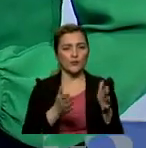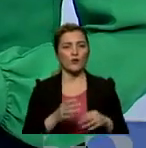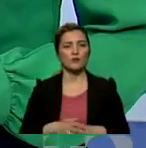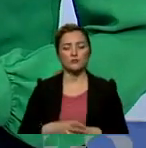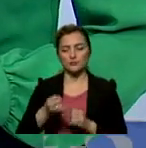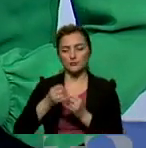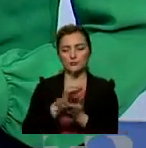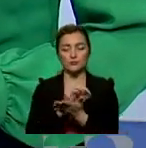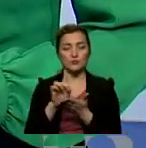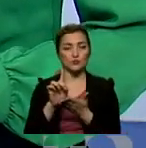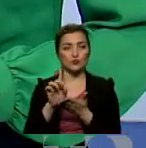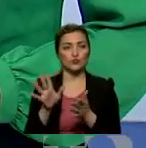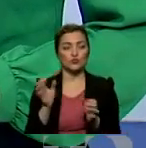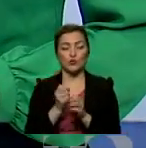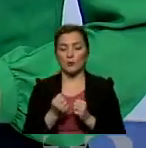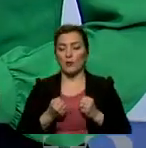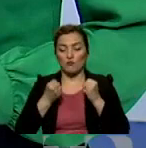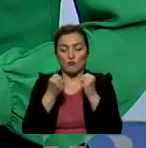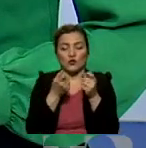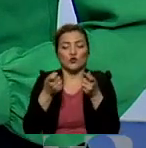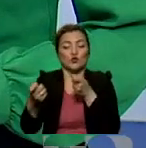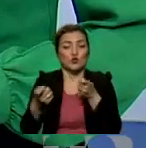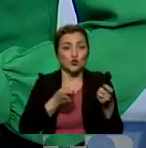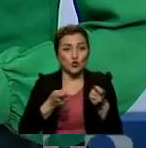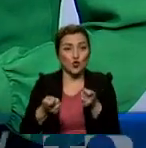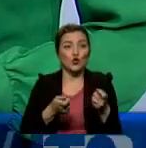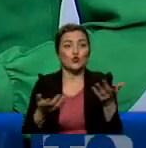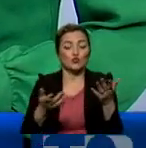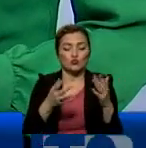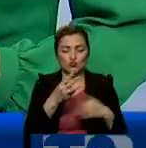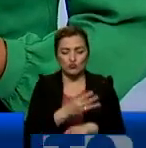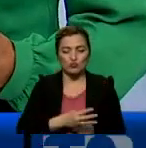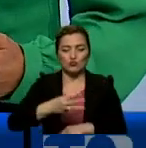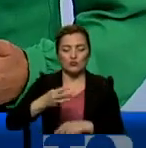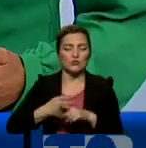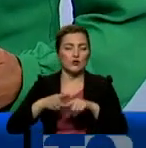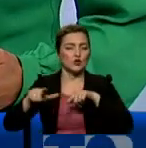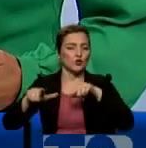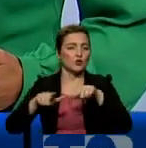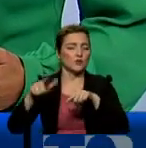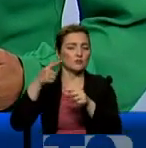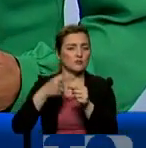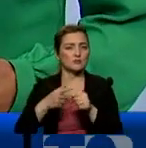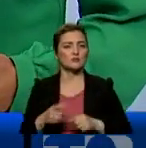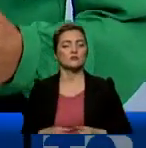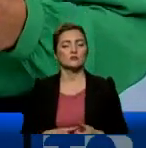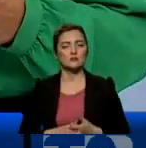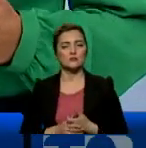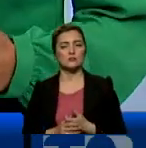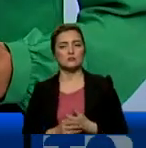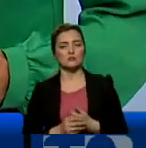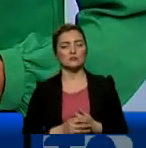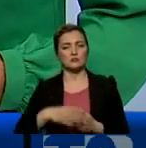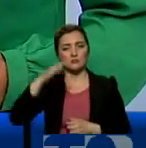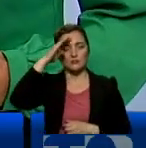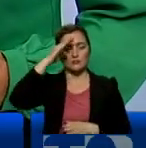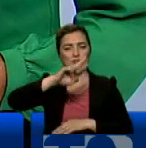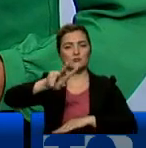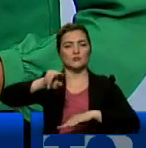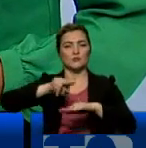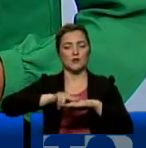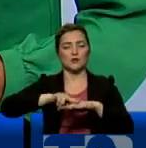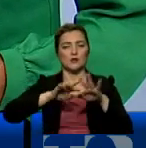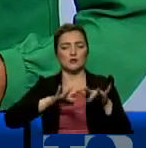Este fin de semana se intensificaron los operativos de control migratorio en distintos puntos de la capital. La Policía Nacional,